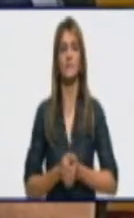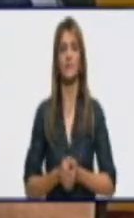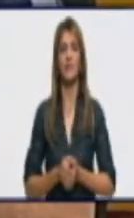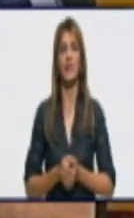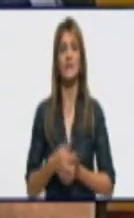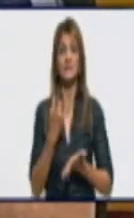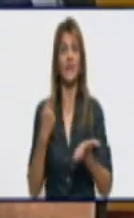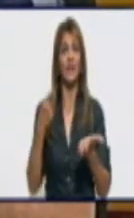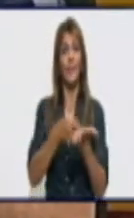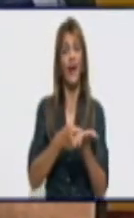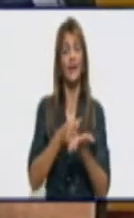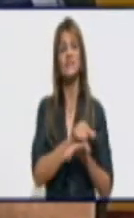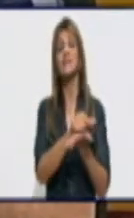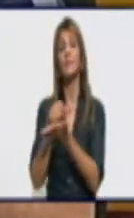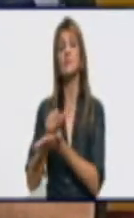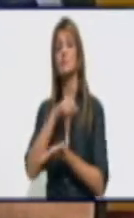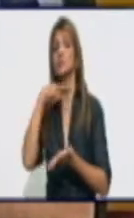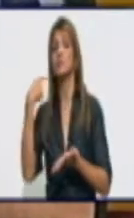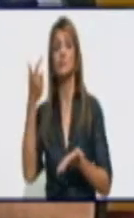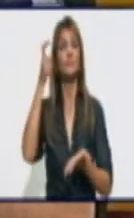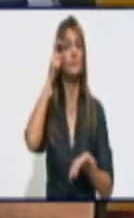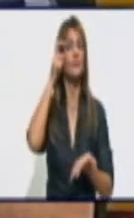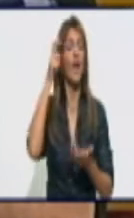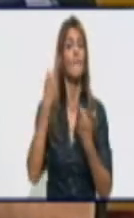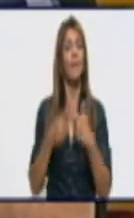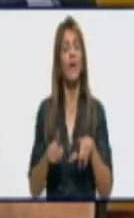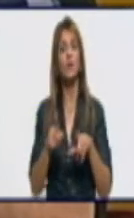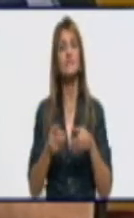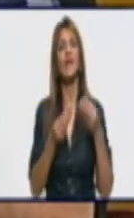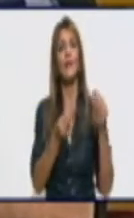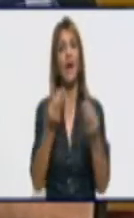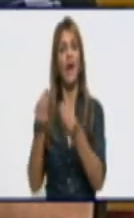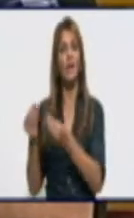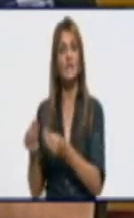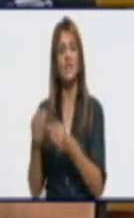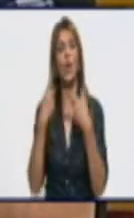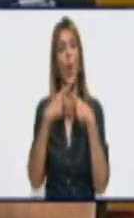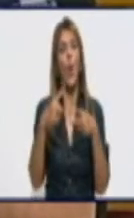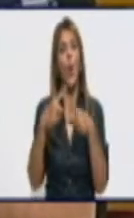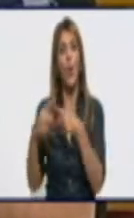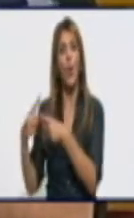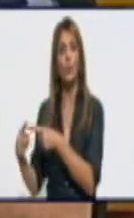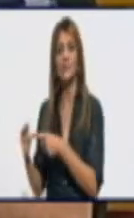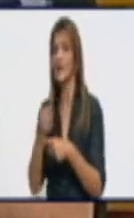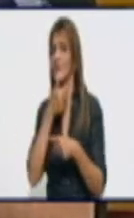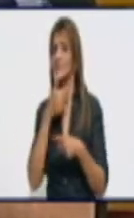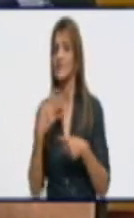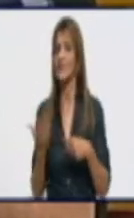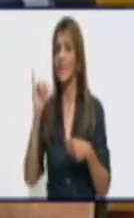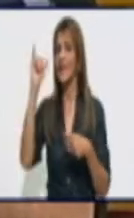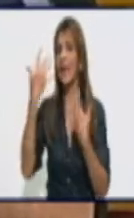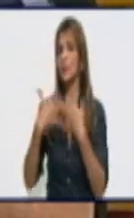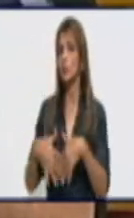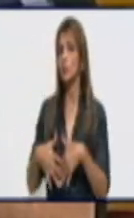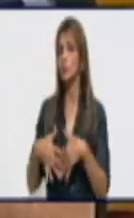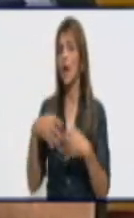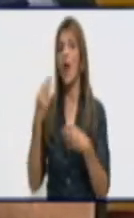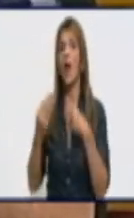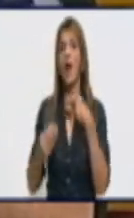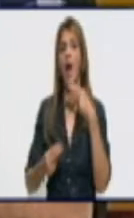del animal y se le van a ofrecer, al menos en la industria de la carne, otras facilidades que la industria puede hacerlo. Quizás una losa no puede